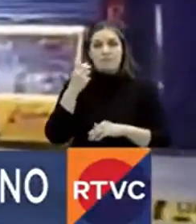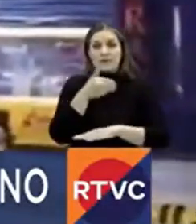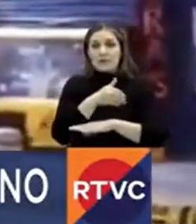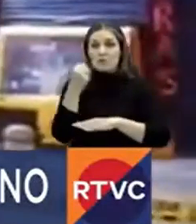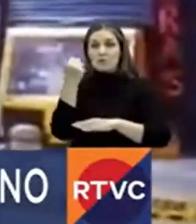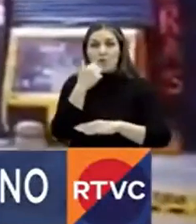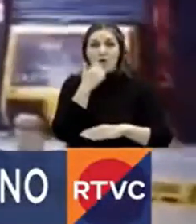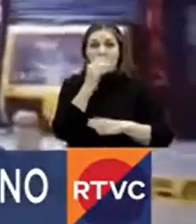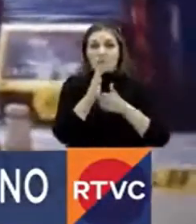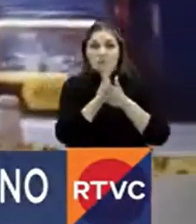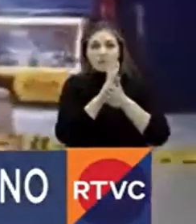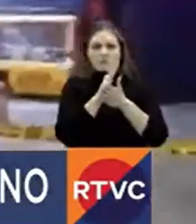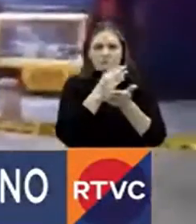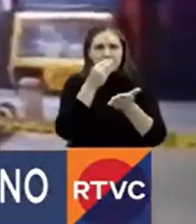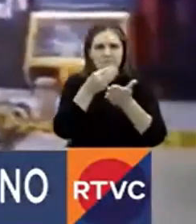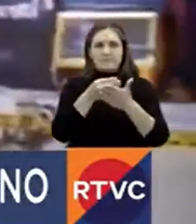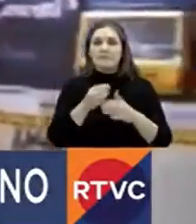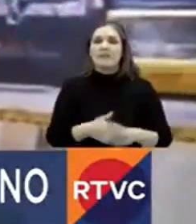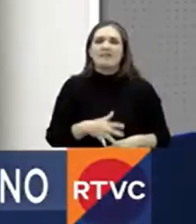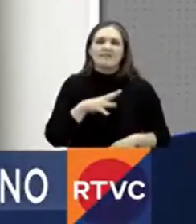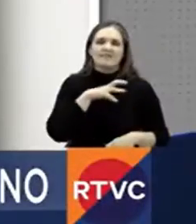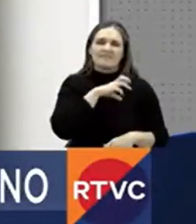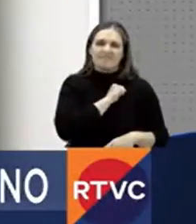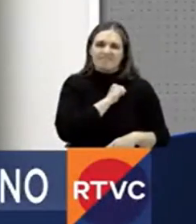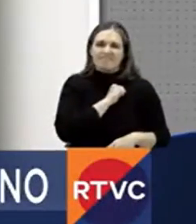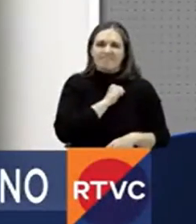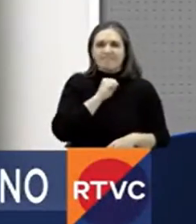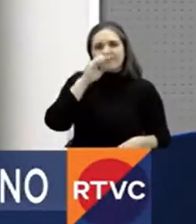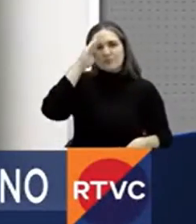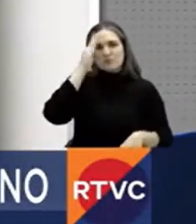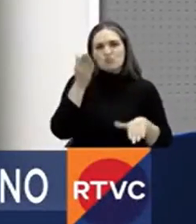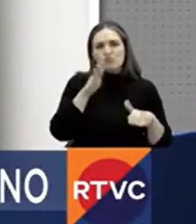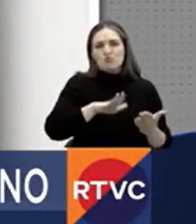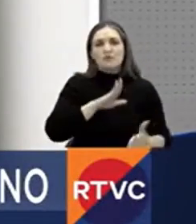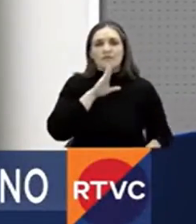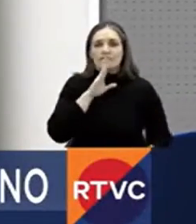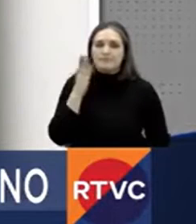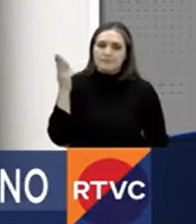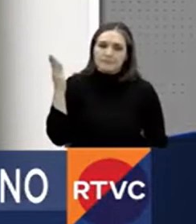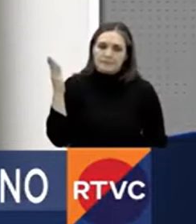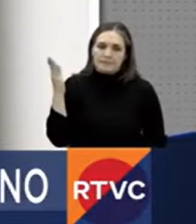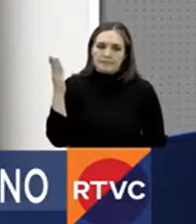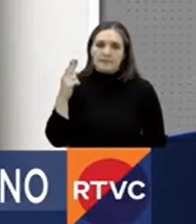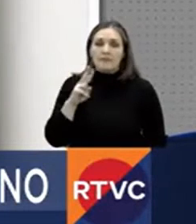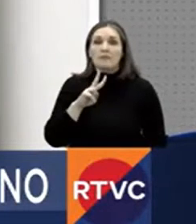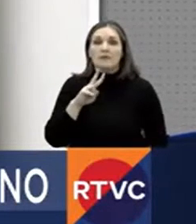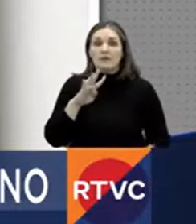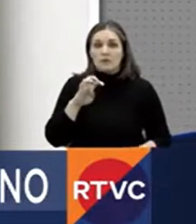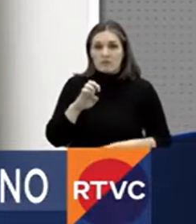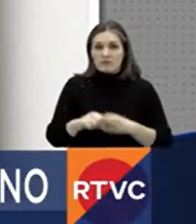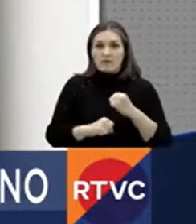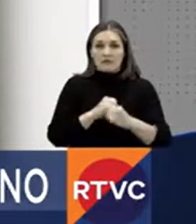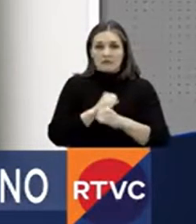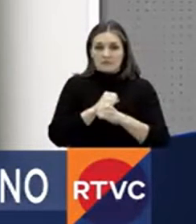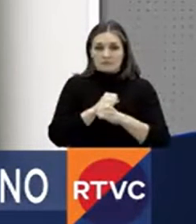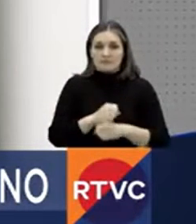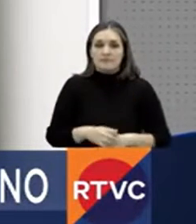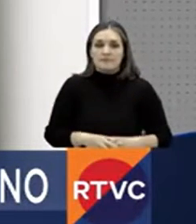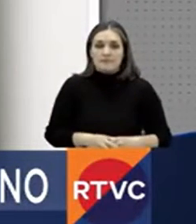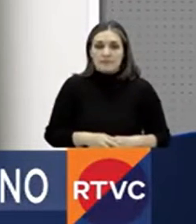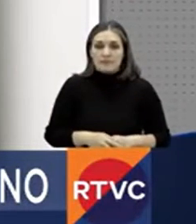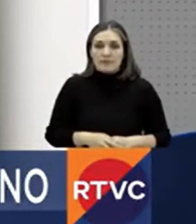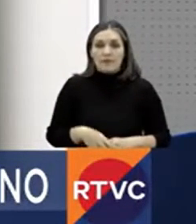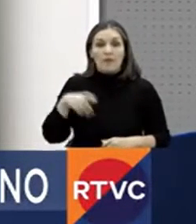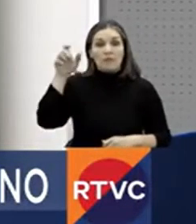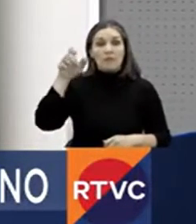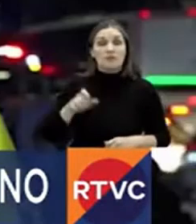Bogotá lamentó la muerte del uniformado identificado como Víctor Torres Pulido, de 29 años. Un uniformado con 9 años de servicio en la